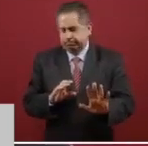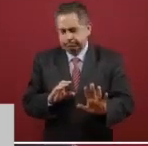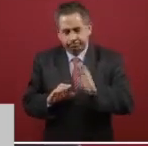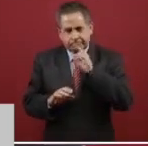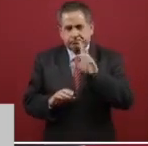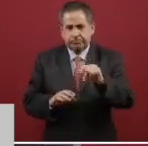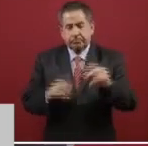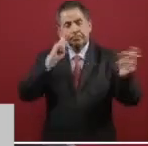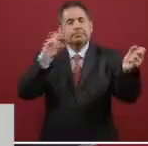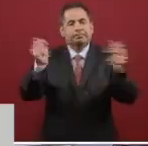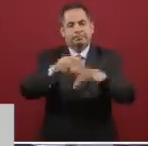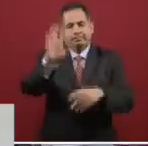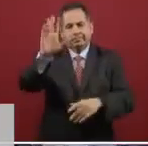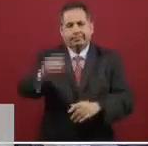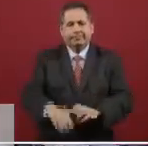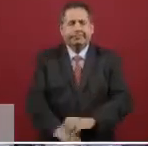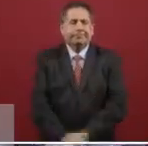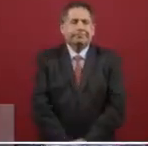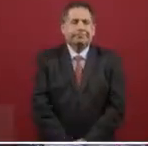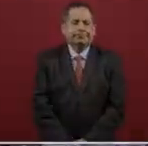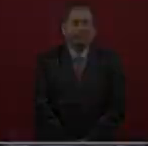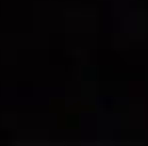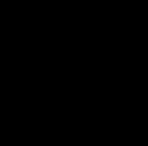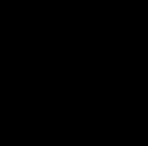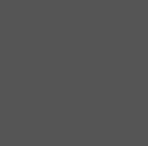Bueno, nos vemos.